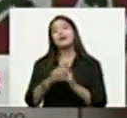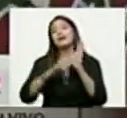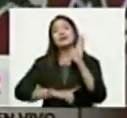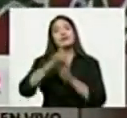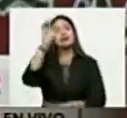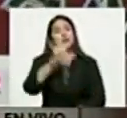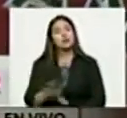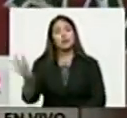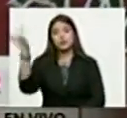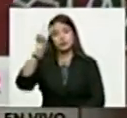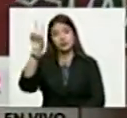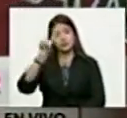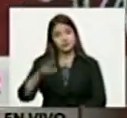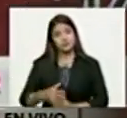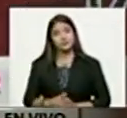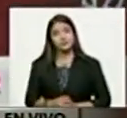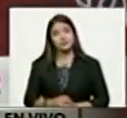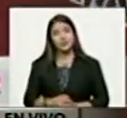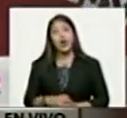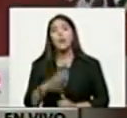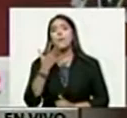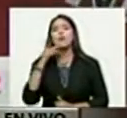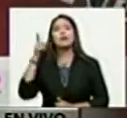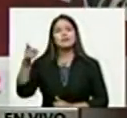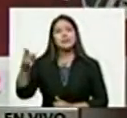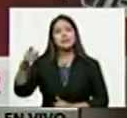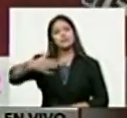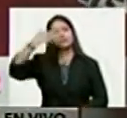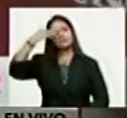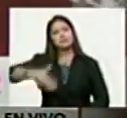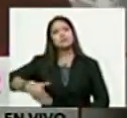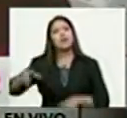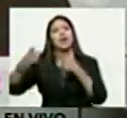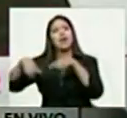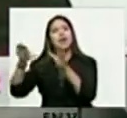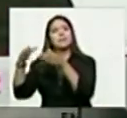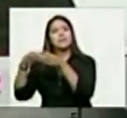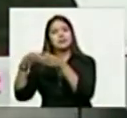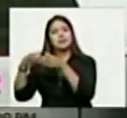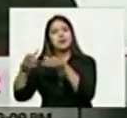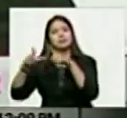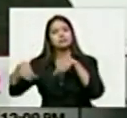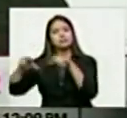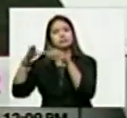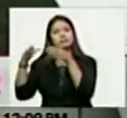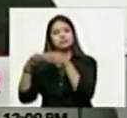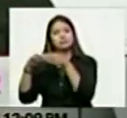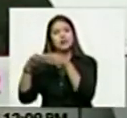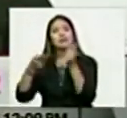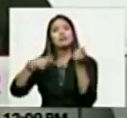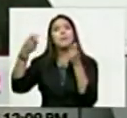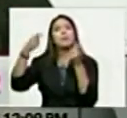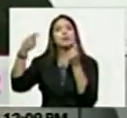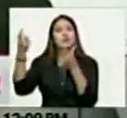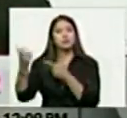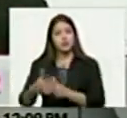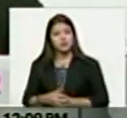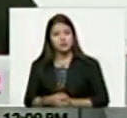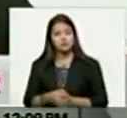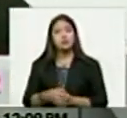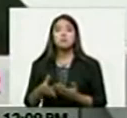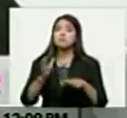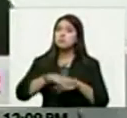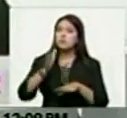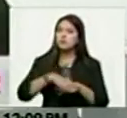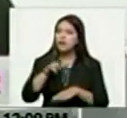nacional. Allá está, por ejemplo, la Guardia Nacional en la mesa de exportación,